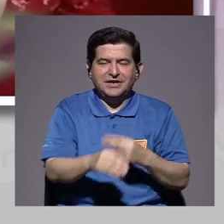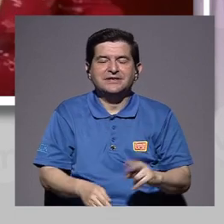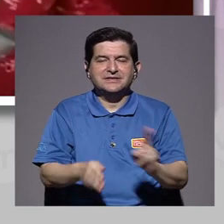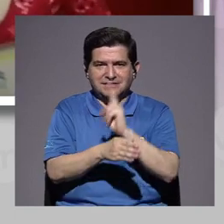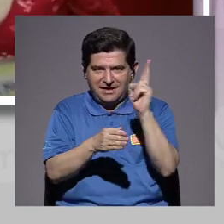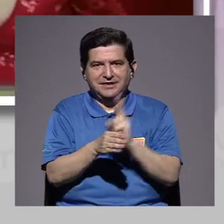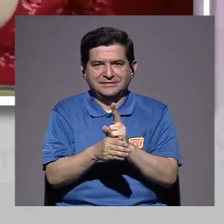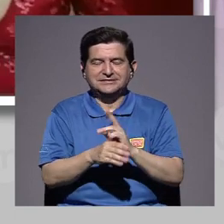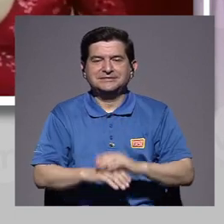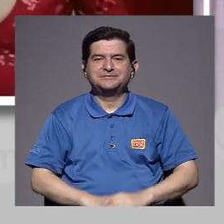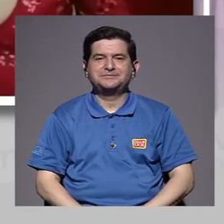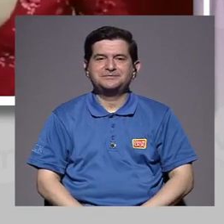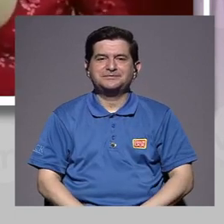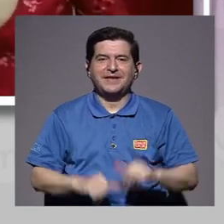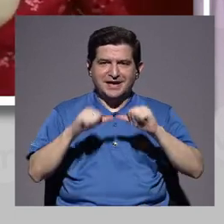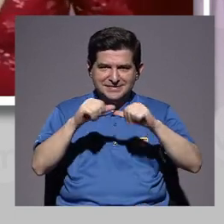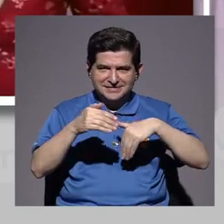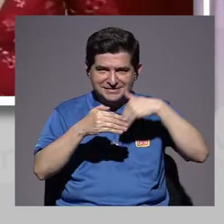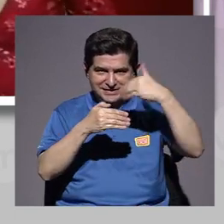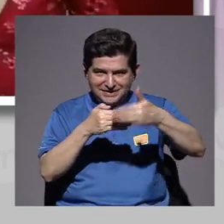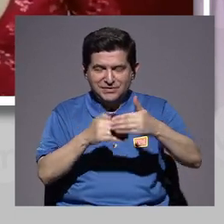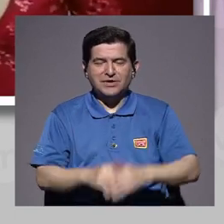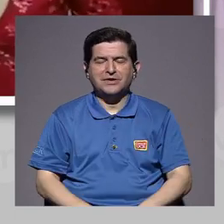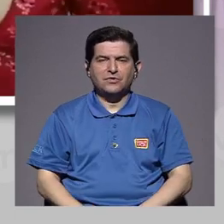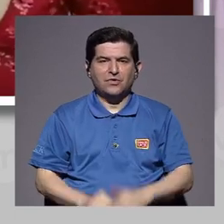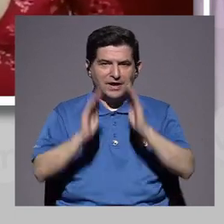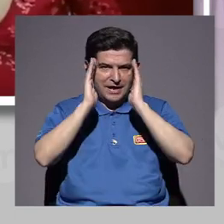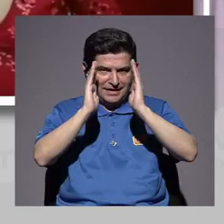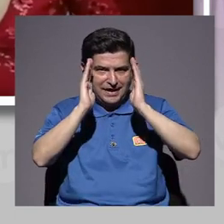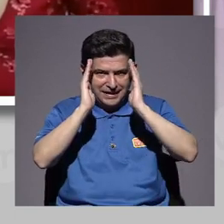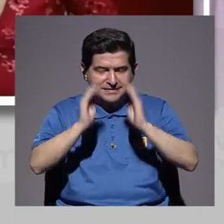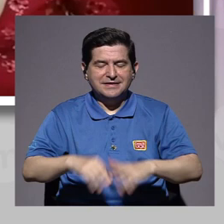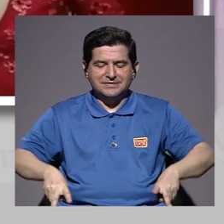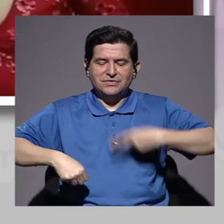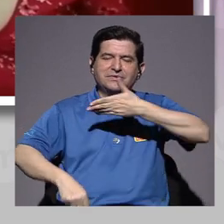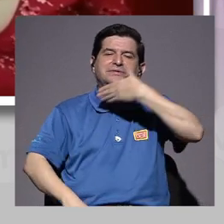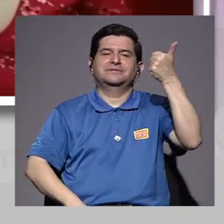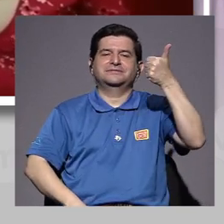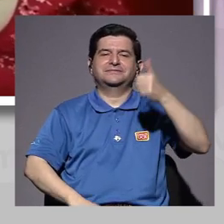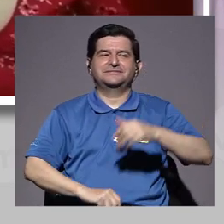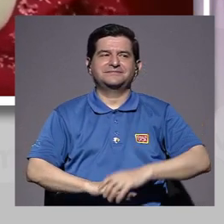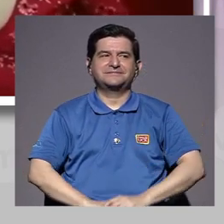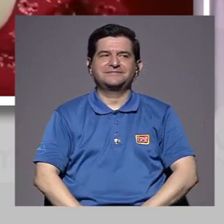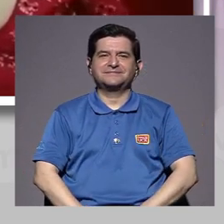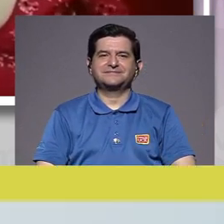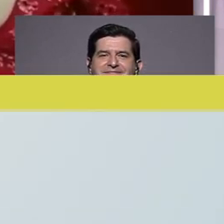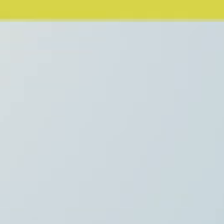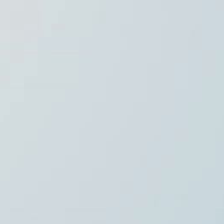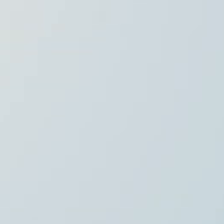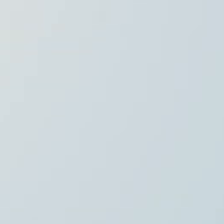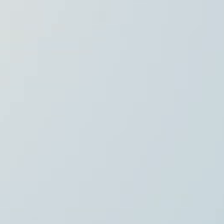verduras. Claro. Ya regresamos entonces, los invitamos a continuar con más de Vivir Mejor.